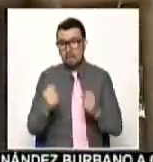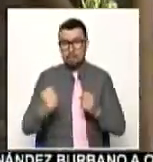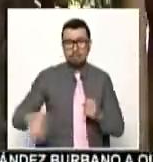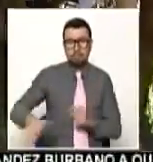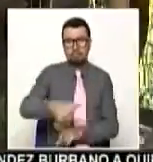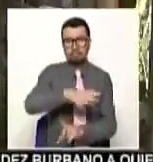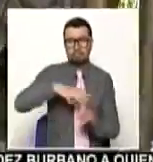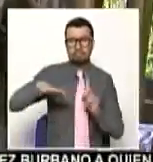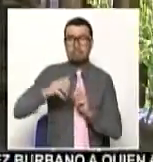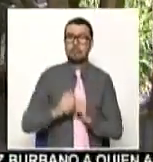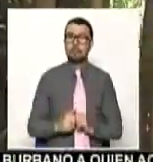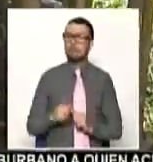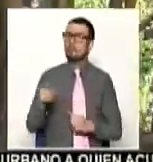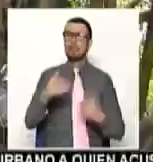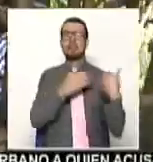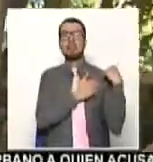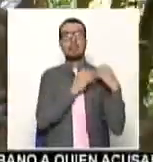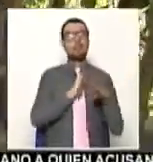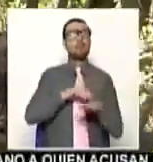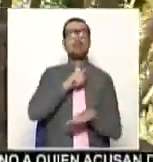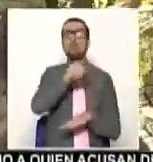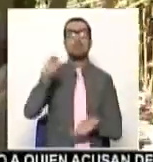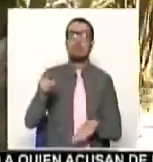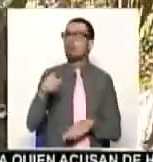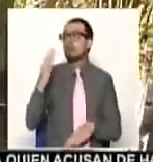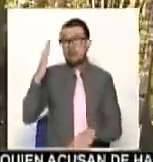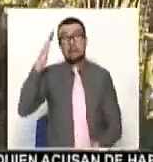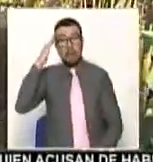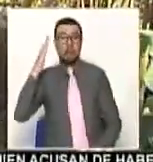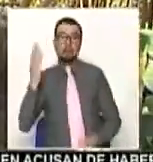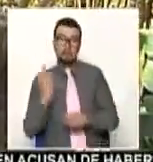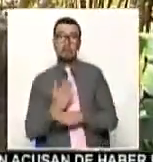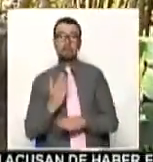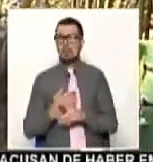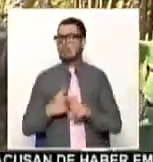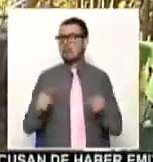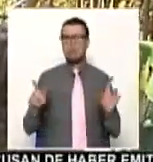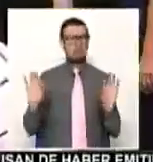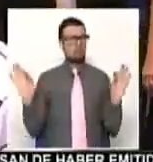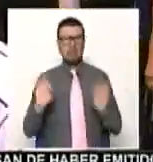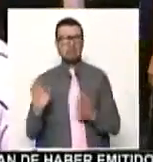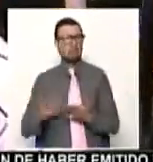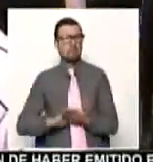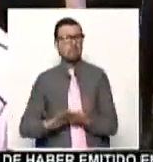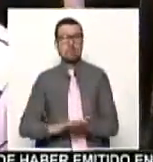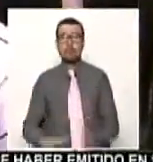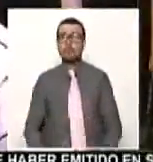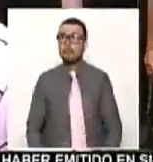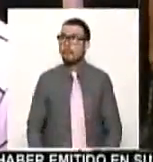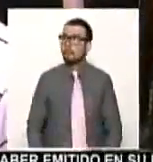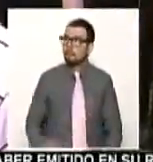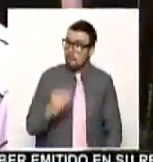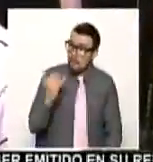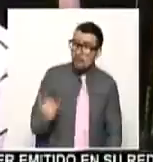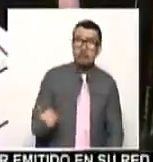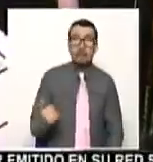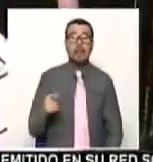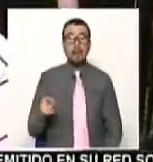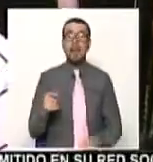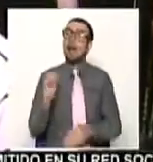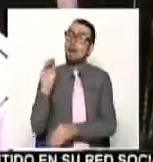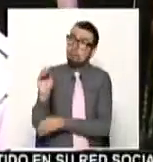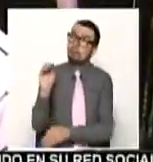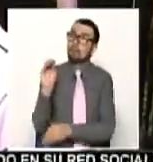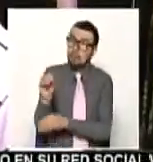Los responsables de este daño ambiental son conscientes de la magnitud del problema y nada se hace por evitarlo. Nosotros pasamos varios informes a la alcaldía